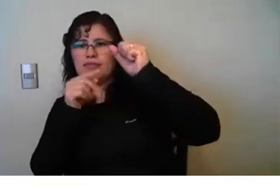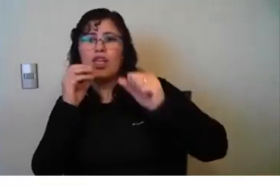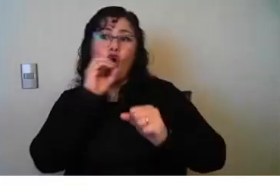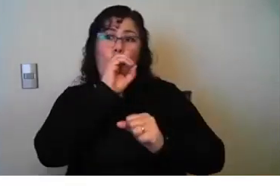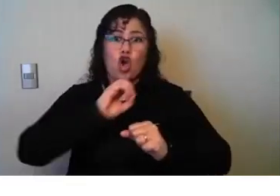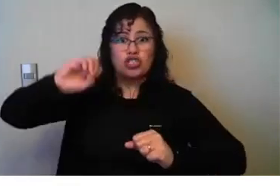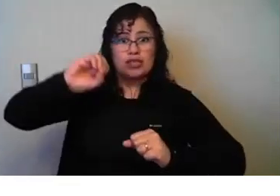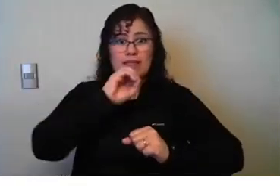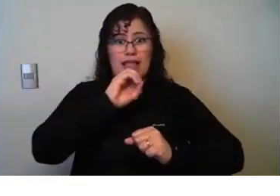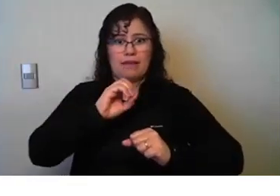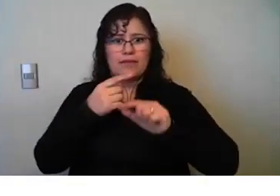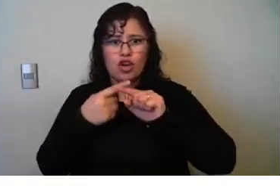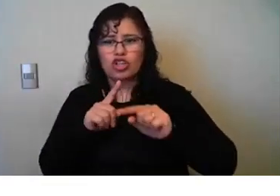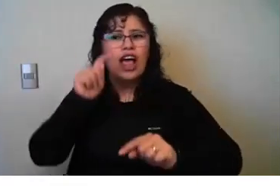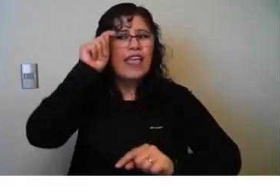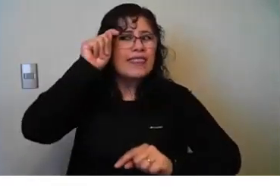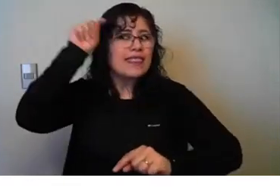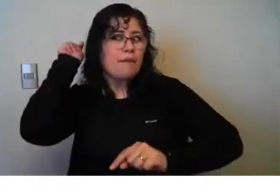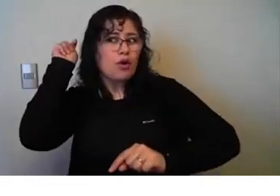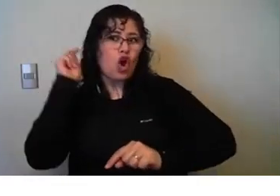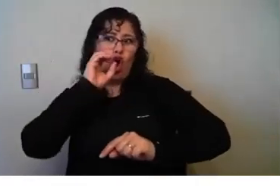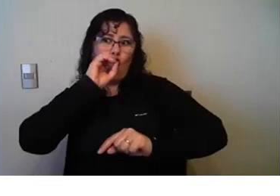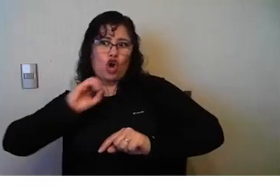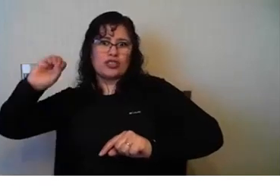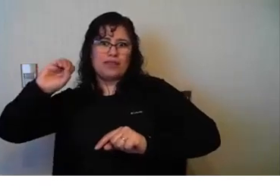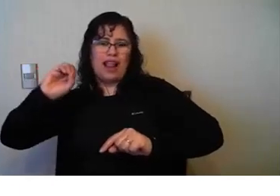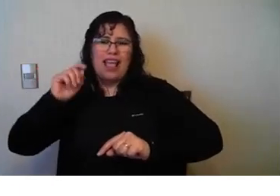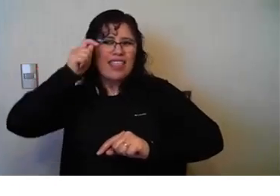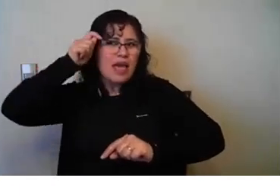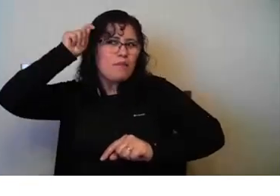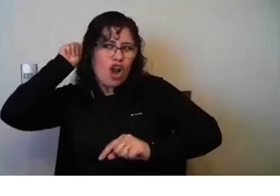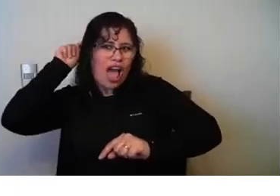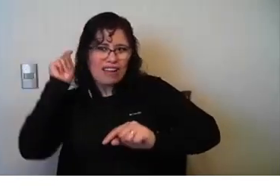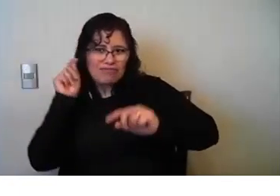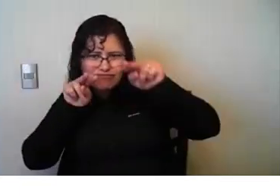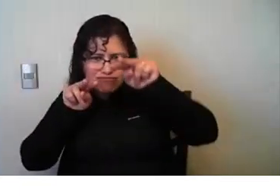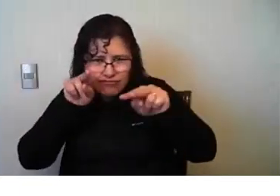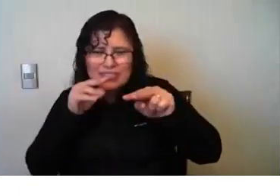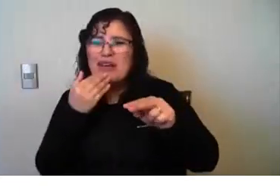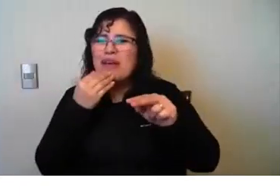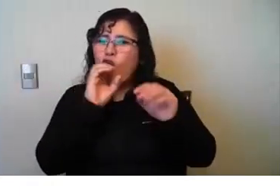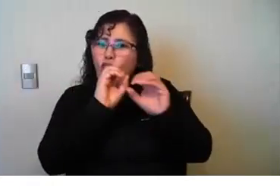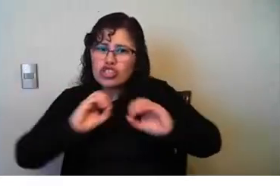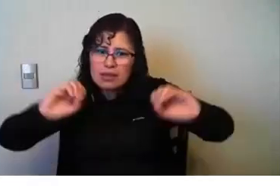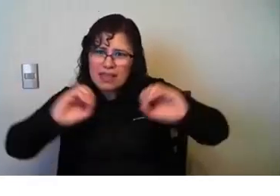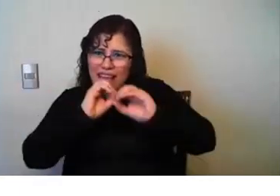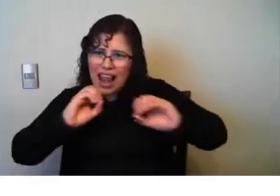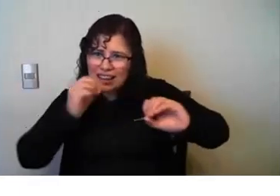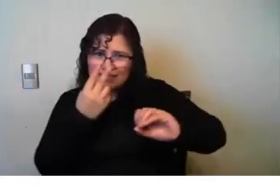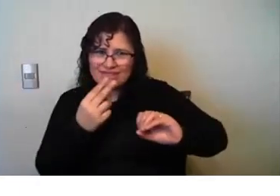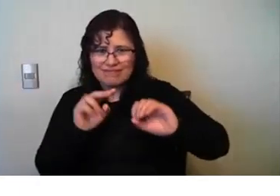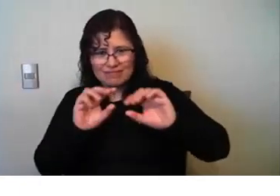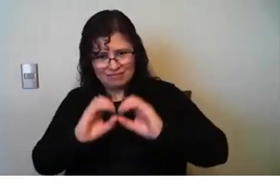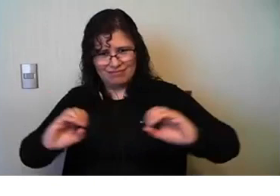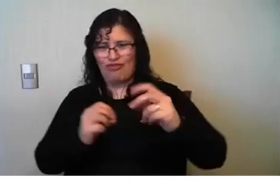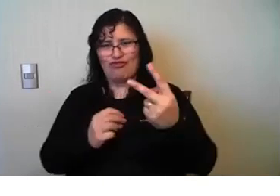denominan temporo-occipitales, ¿ya? Completos, porque abarcan parte del temporal y parte del occipital. Así